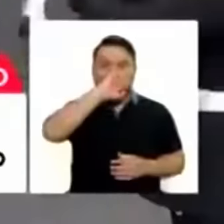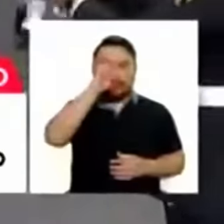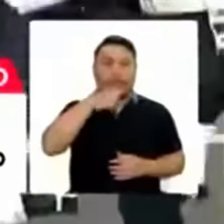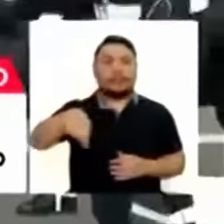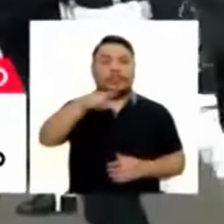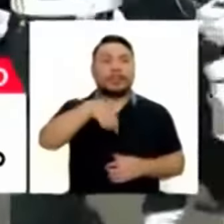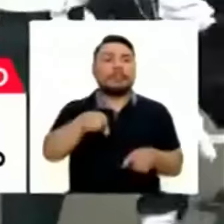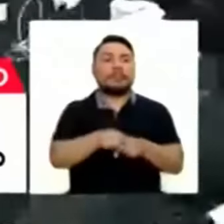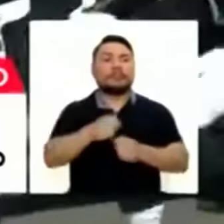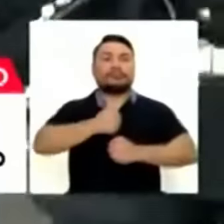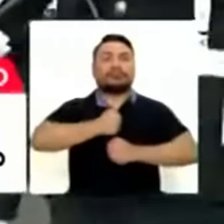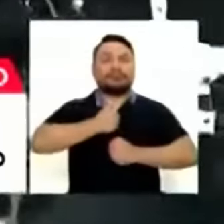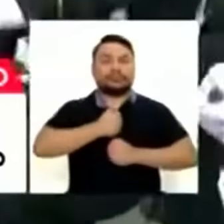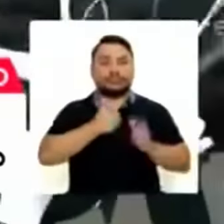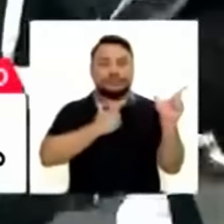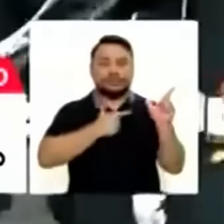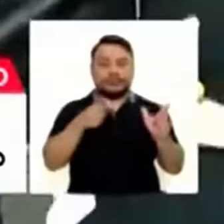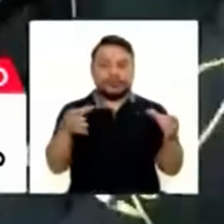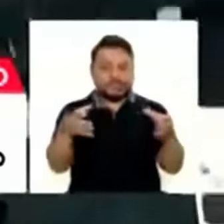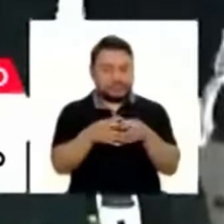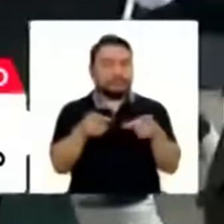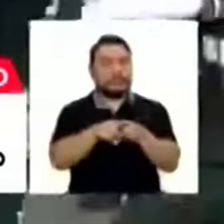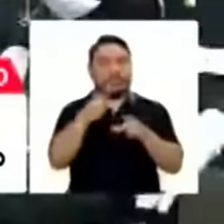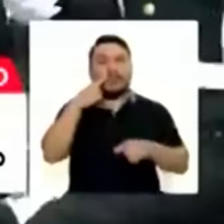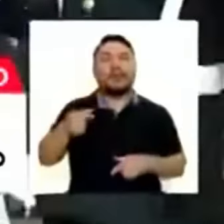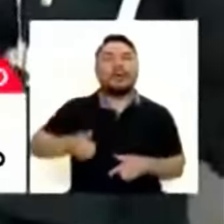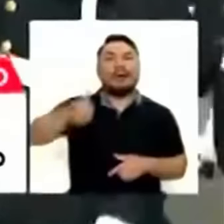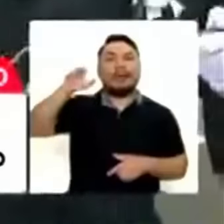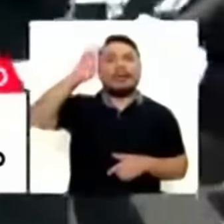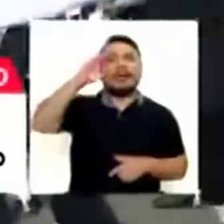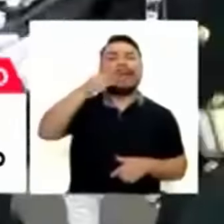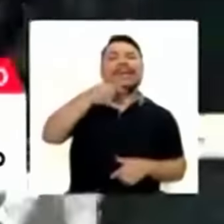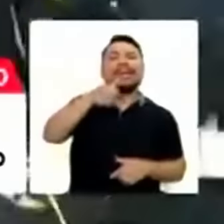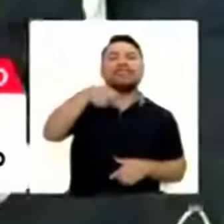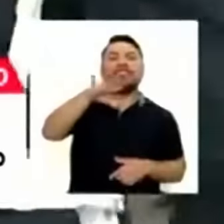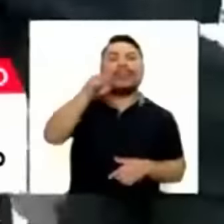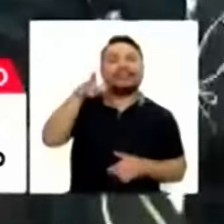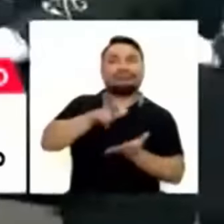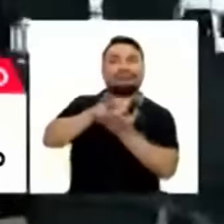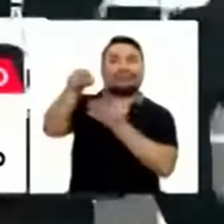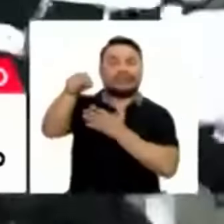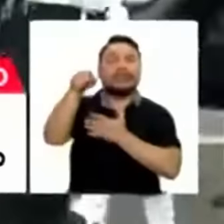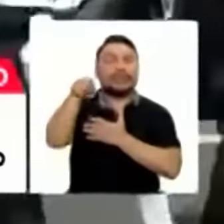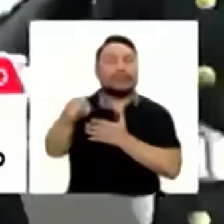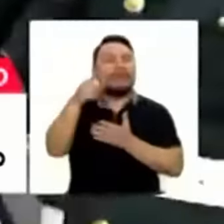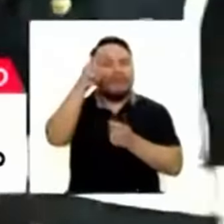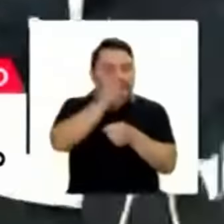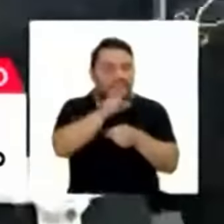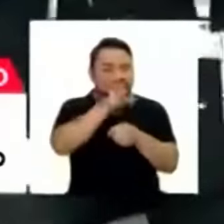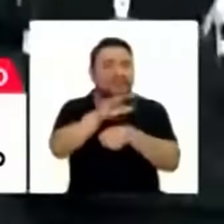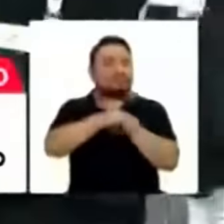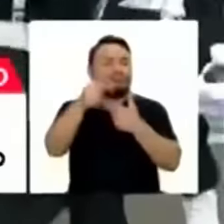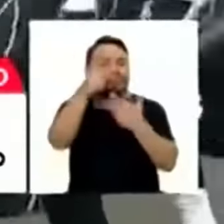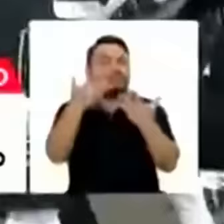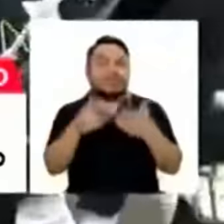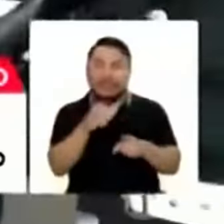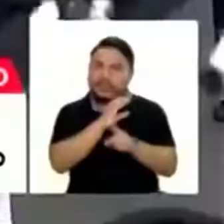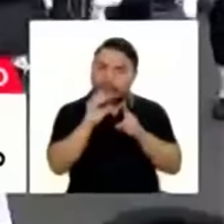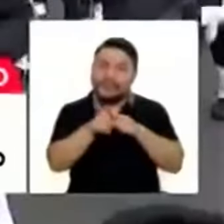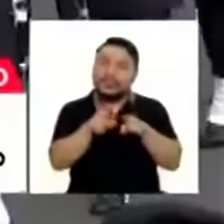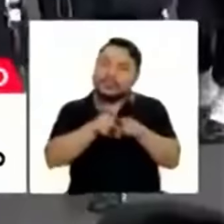Los cadetes son los herederos de la gloria del capitán Quiñones. Es por ello que su formación se basa fundamentalmente en cultivar